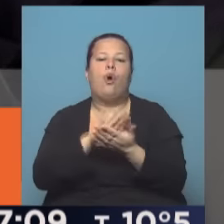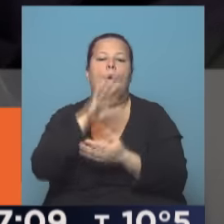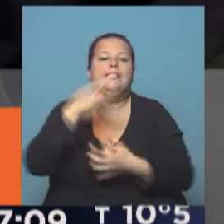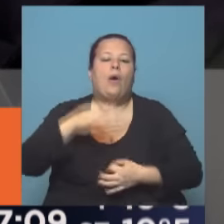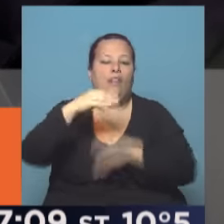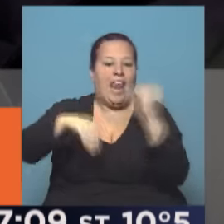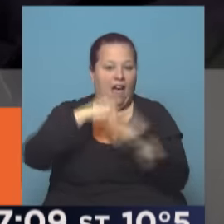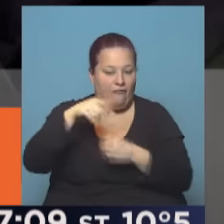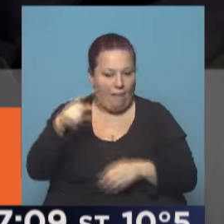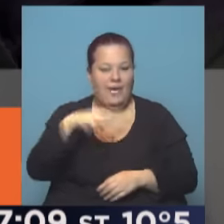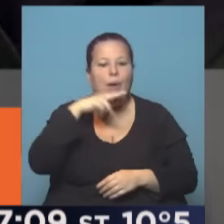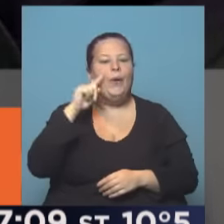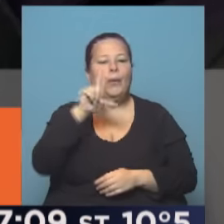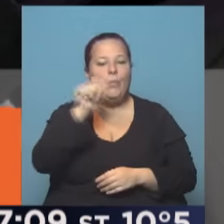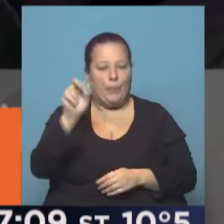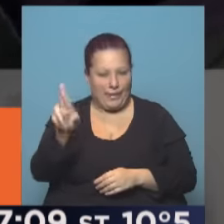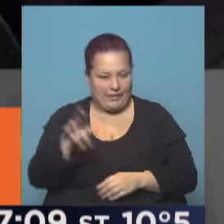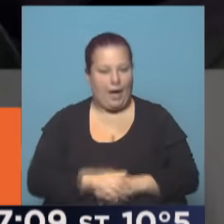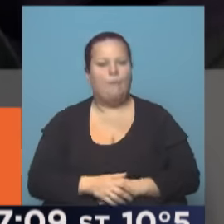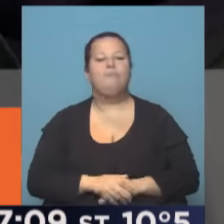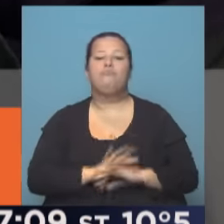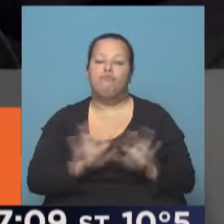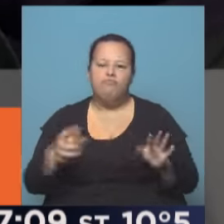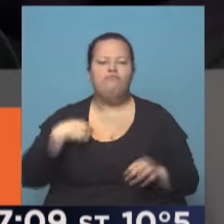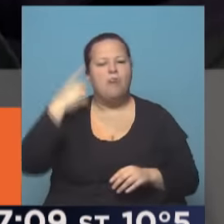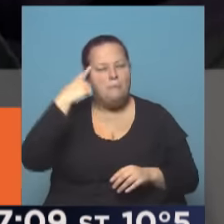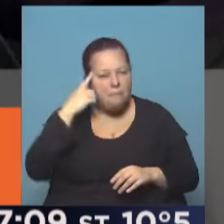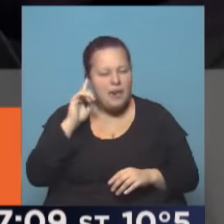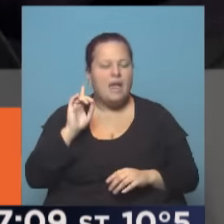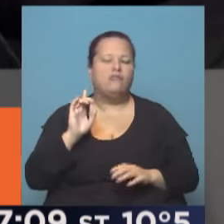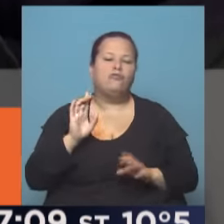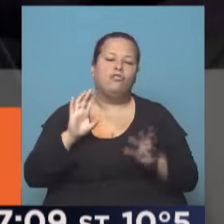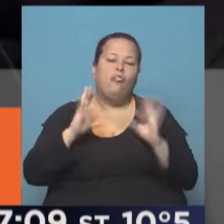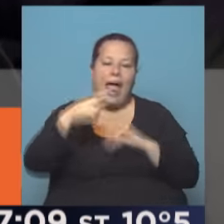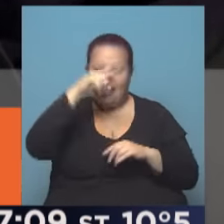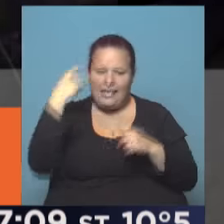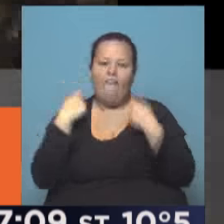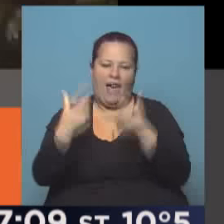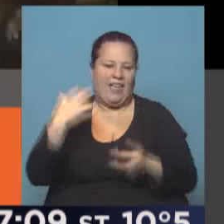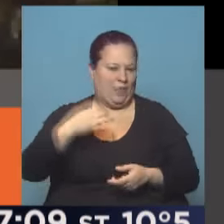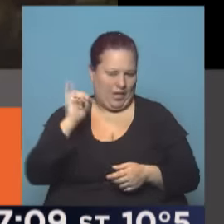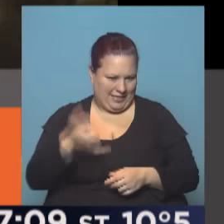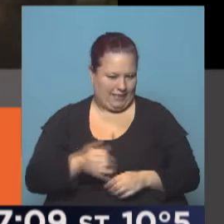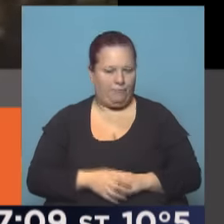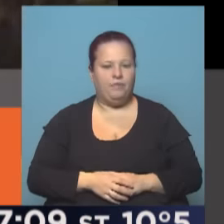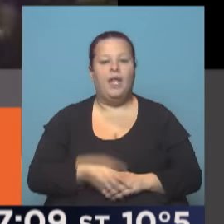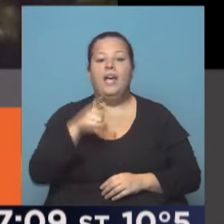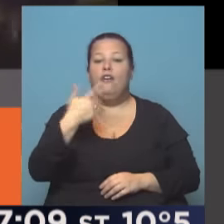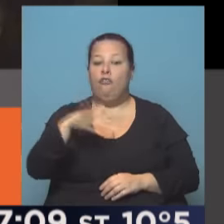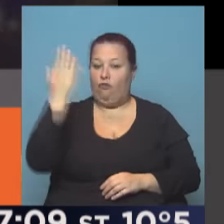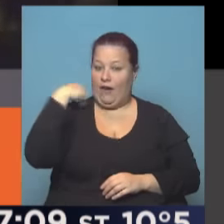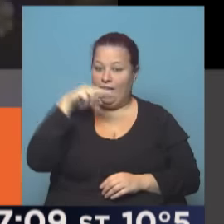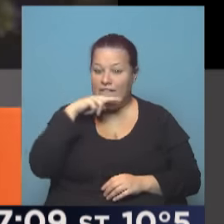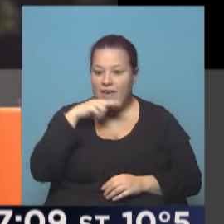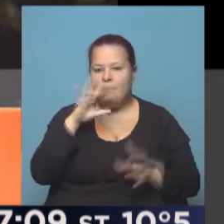familia Villar este así que descarto que de alguna manera al estado le va a proveer la seguridad necesaria el hecho ocurrió el viernes